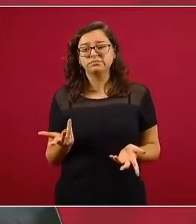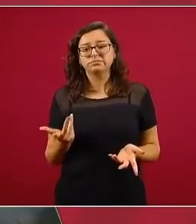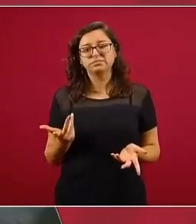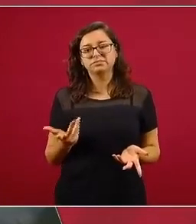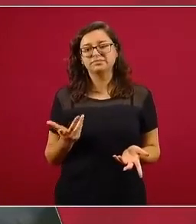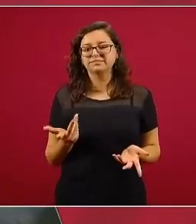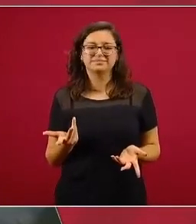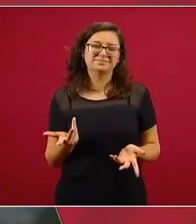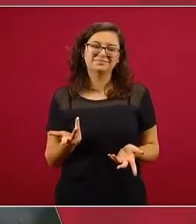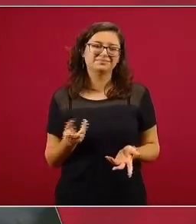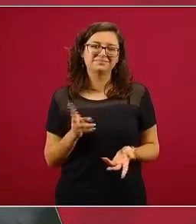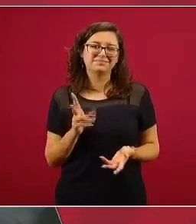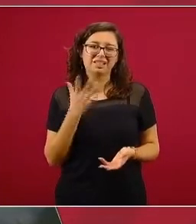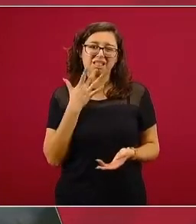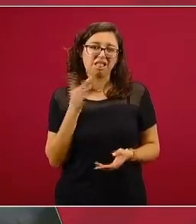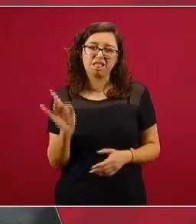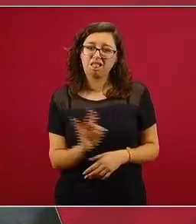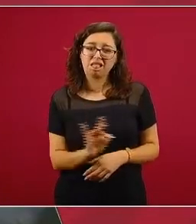simplista,